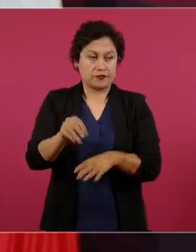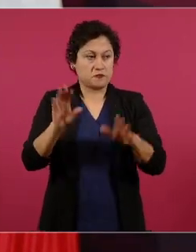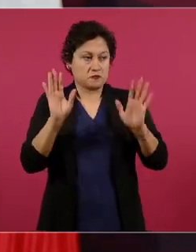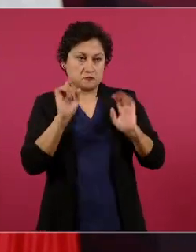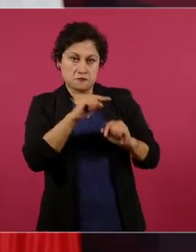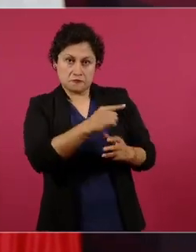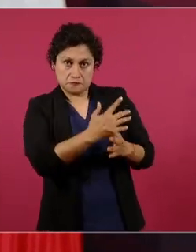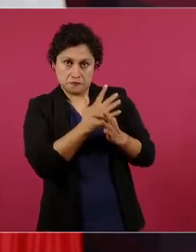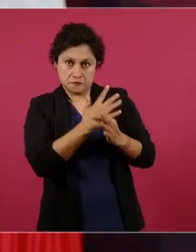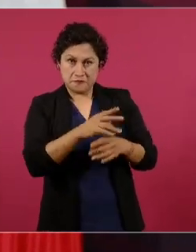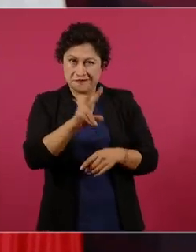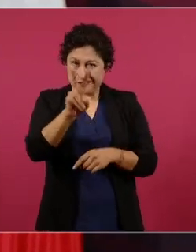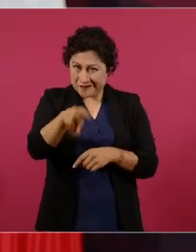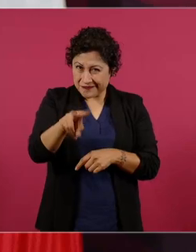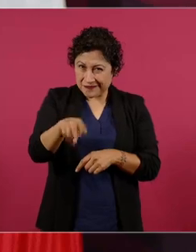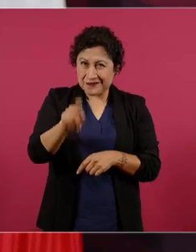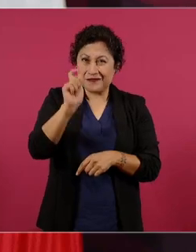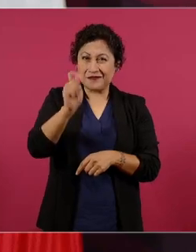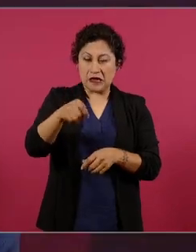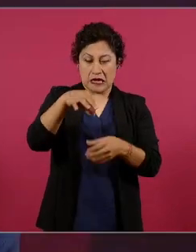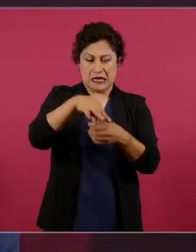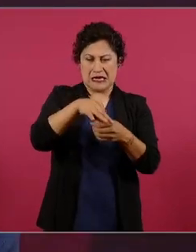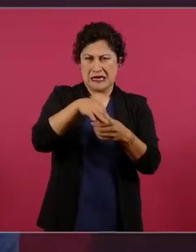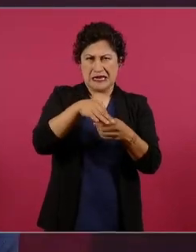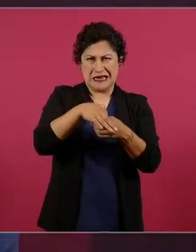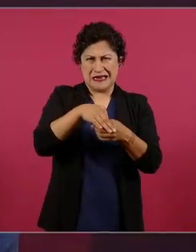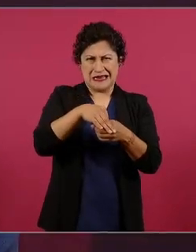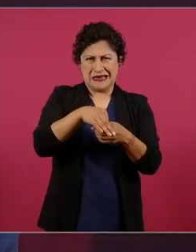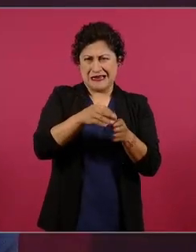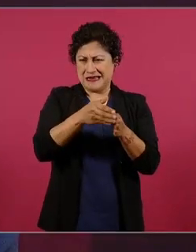pasando la elección.